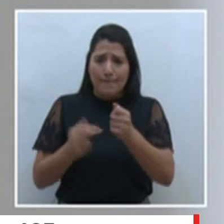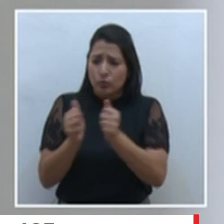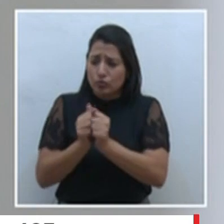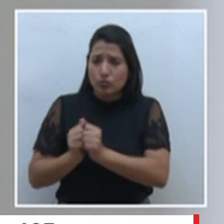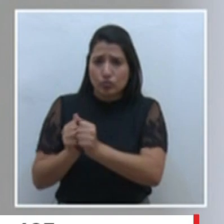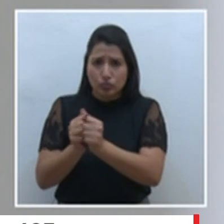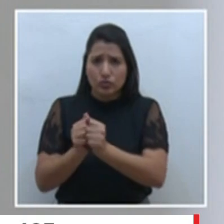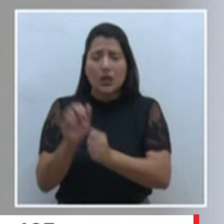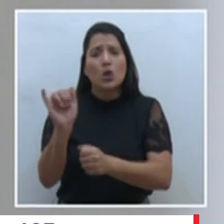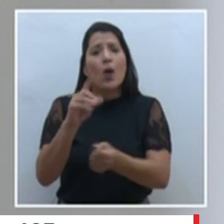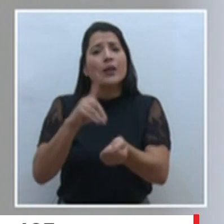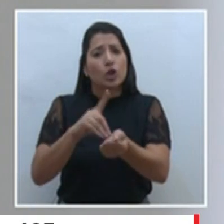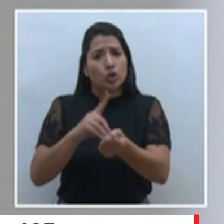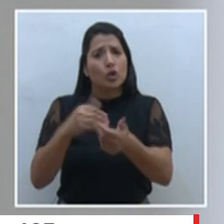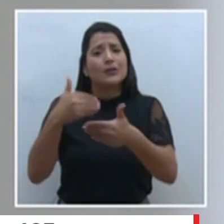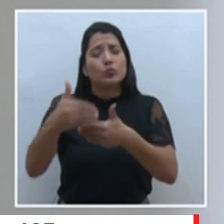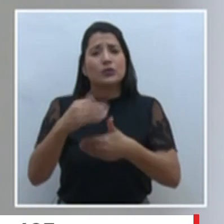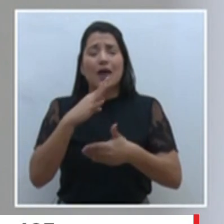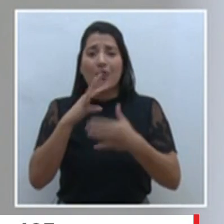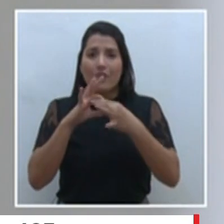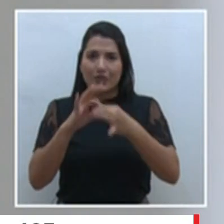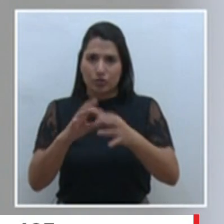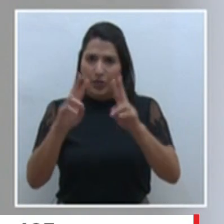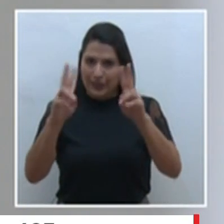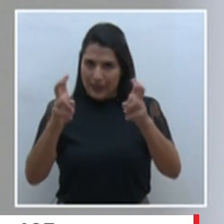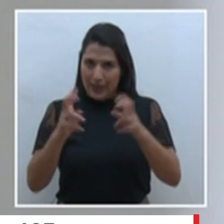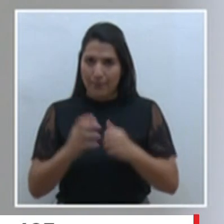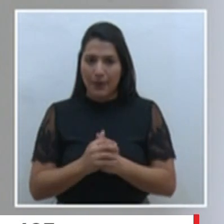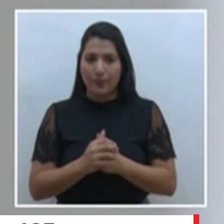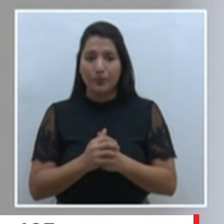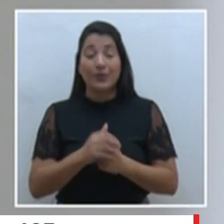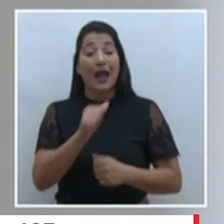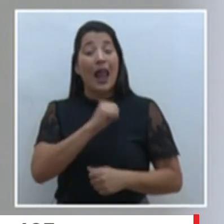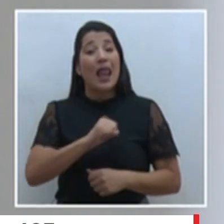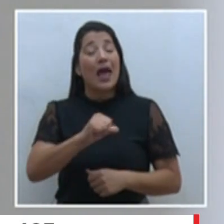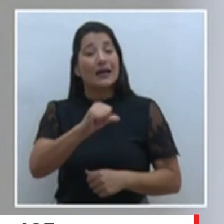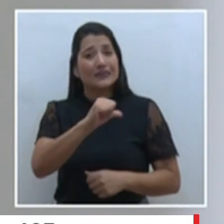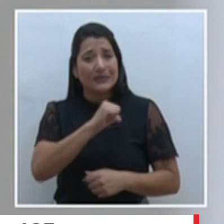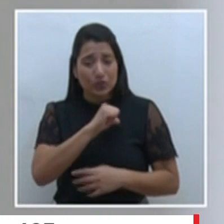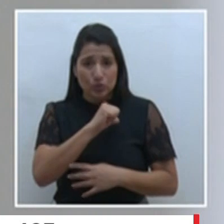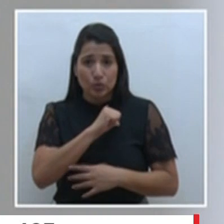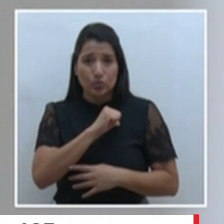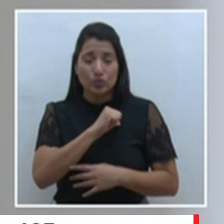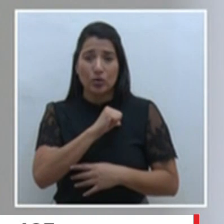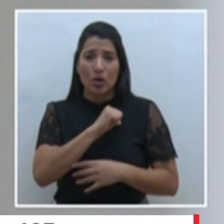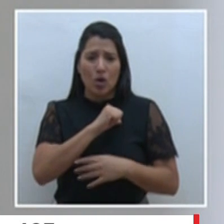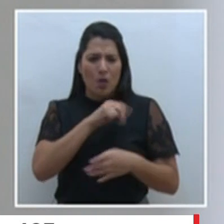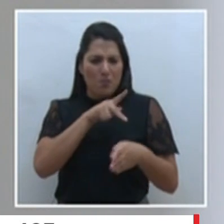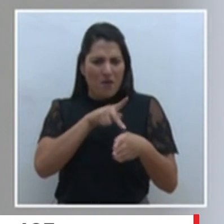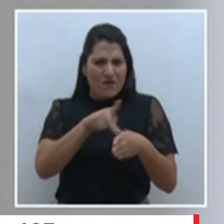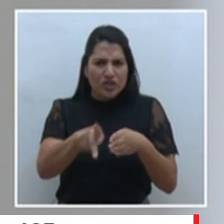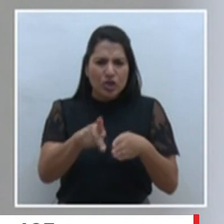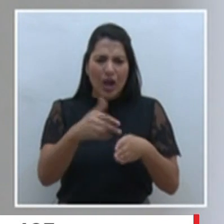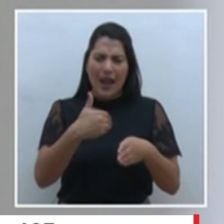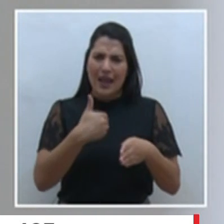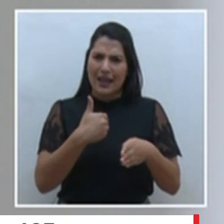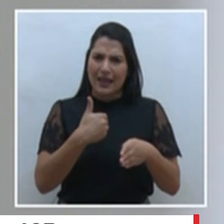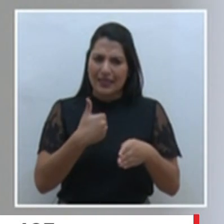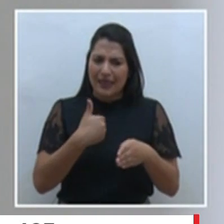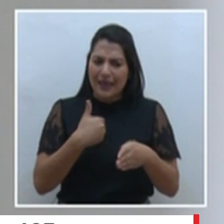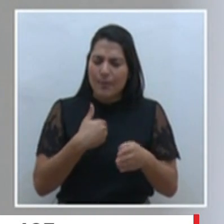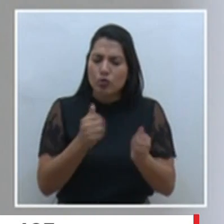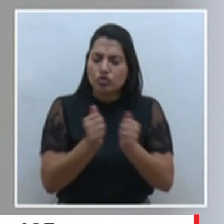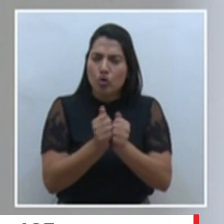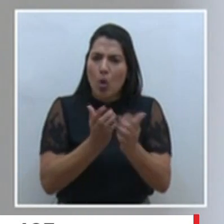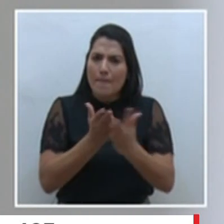Mario Ruiz se va a referir al tema, el profesionalismo con que han manejado muchos de los medios de comunicación el tema de que nosotros